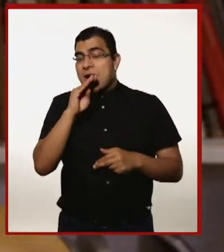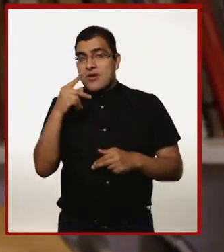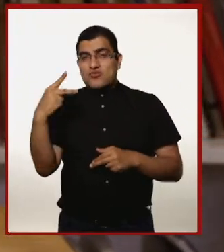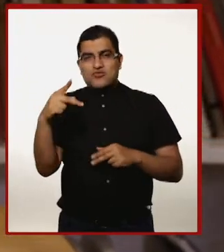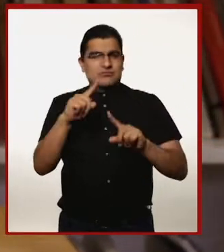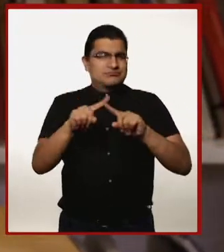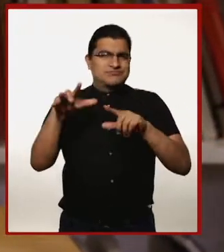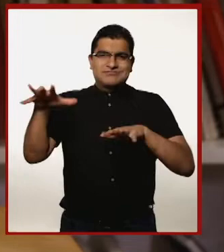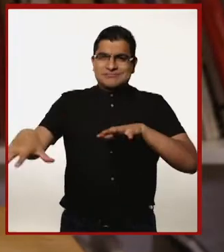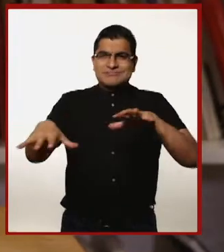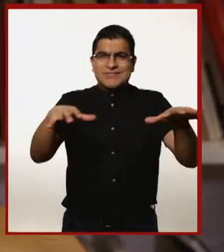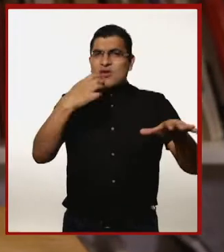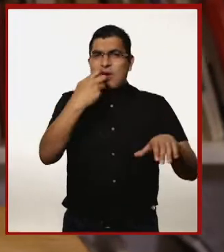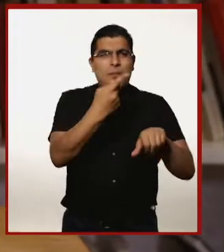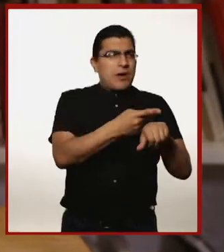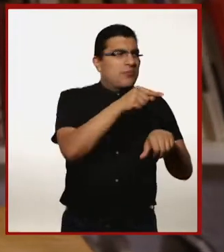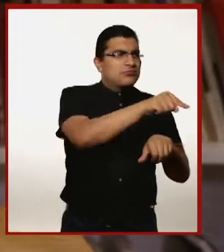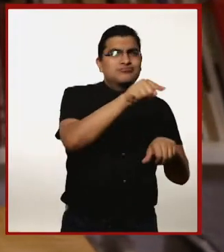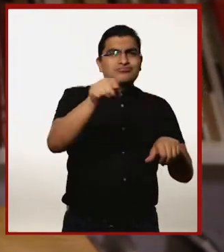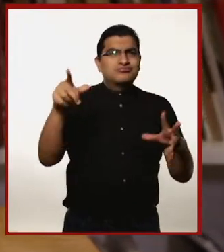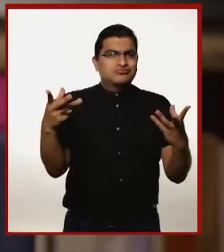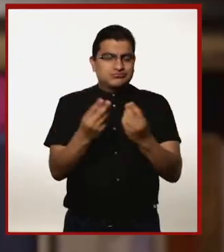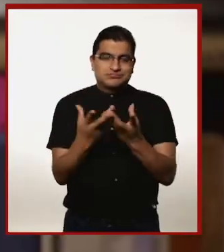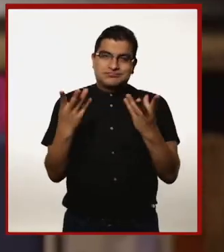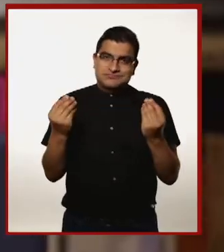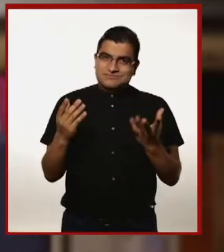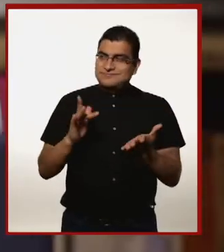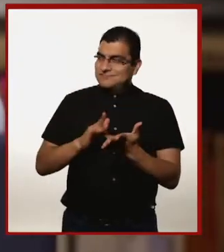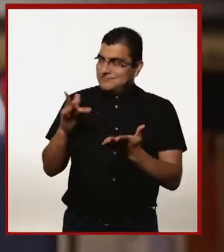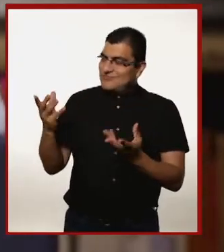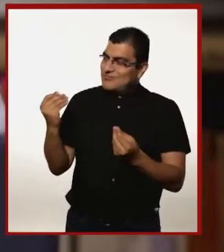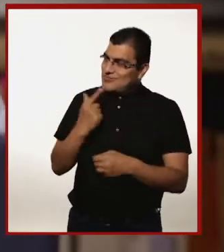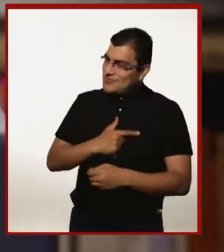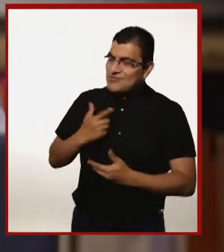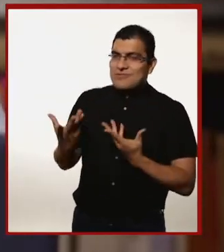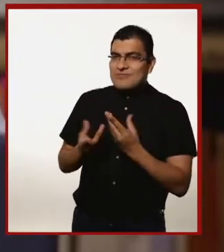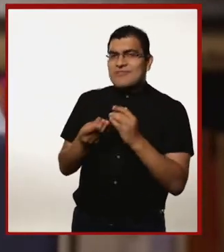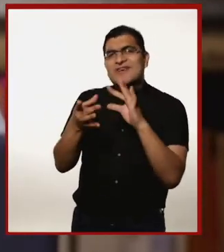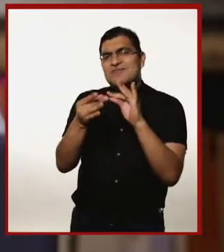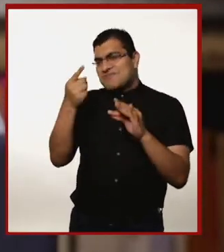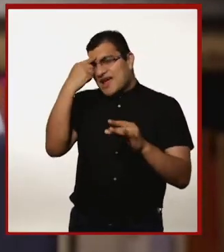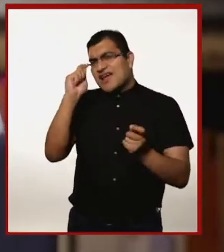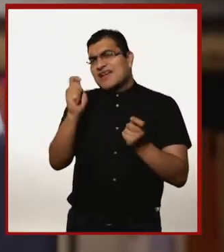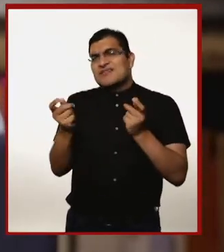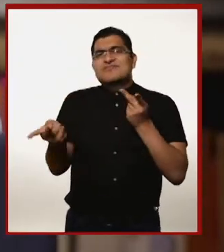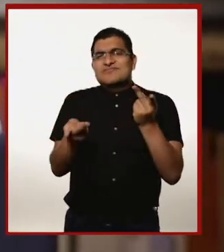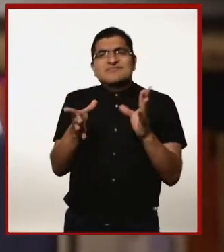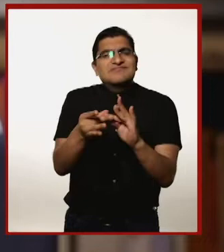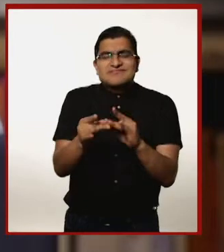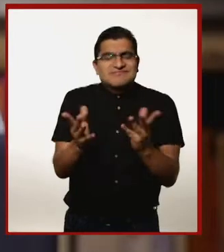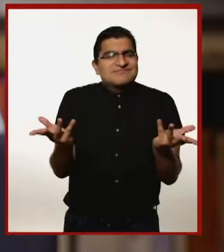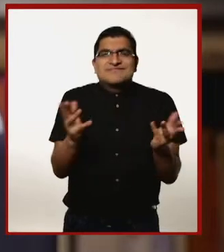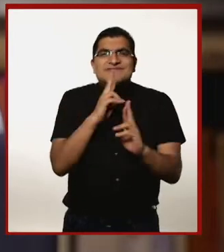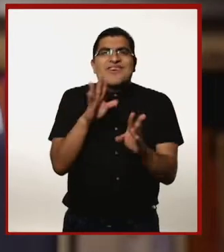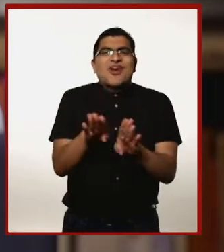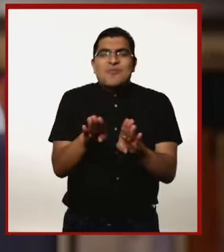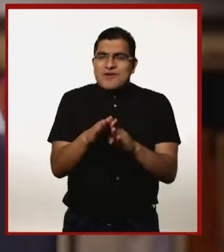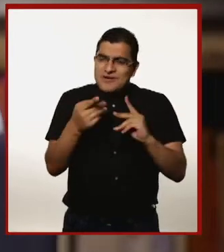y padres de familia de muchos planteles de bachillerato. Es un gusto tenerte con nosotros para tratar de resolver este dilema. Vamos a